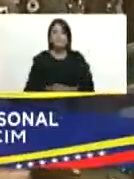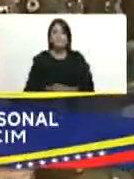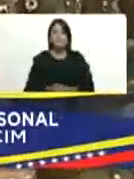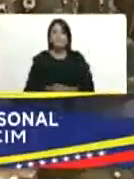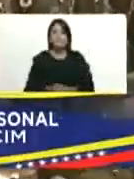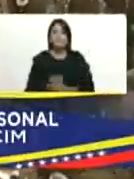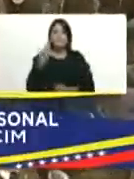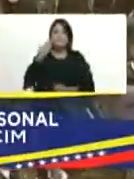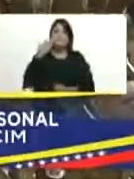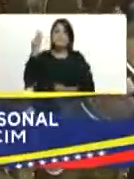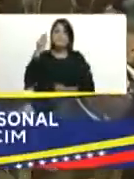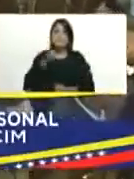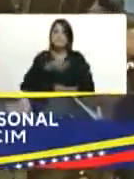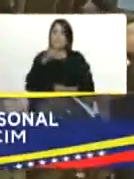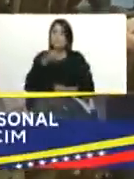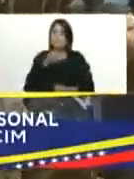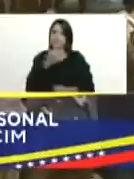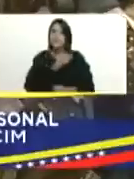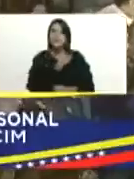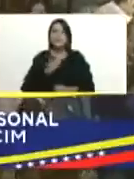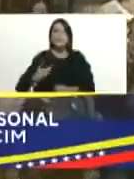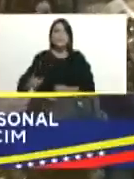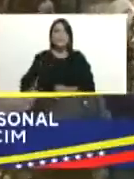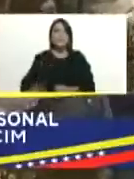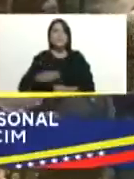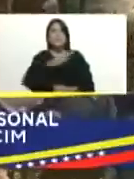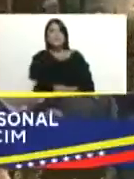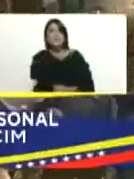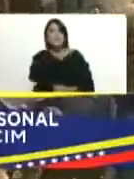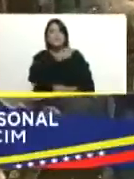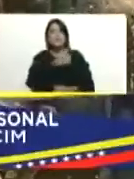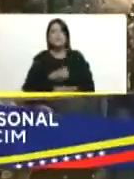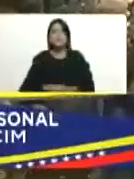Allí tenían las declaraciones del comandante en jefe de la Fuerza Armada Nacional